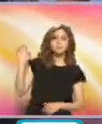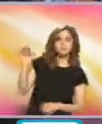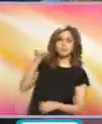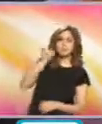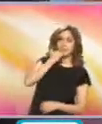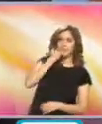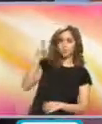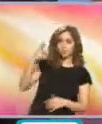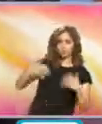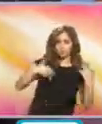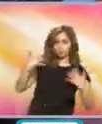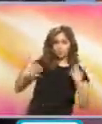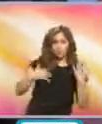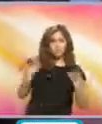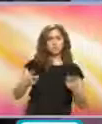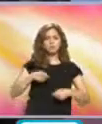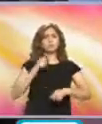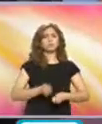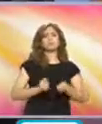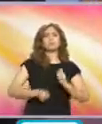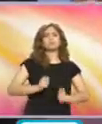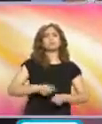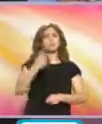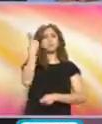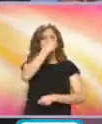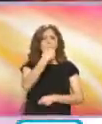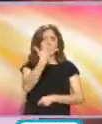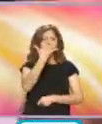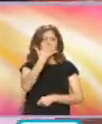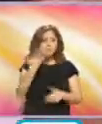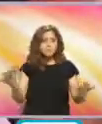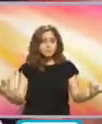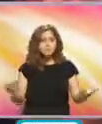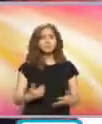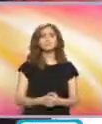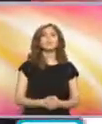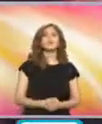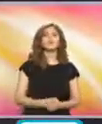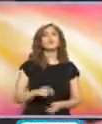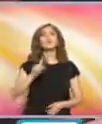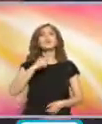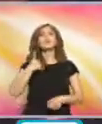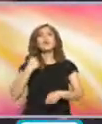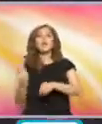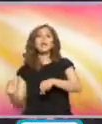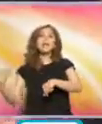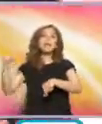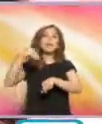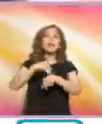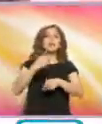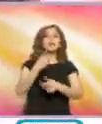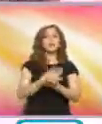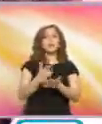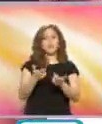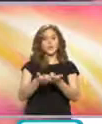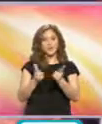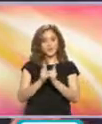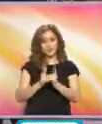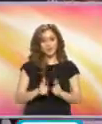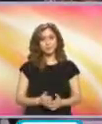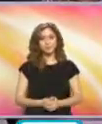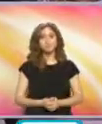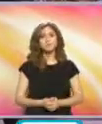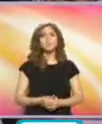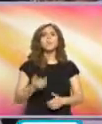¿Estás tocando la batería quiere pero con una hablar. cara así de...? Que soy el extra, parece acá. Soy el Ah, extra. ok. El extra. No, todo bien, todo bien. Muy todo bien. tranquilo. Cuéntame de las